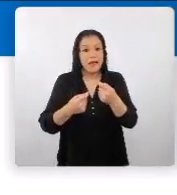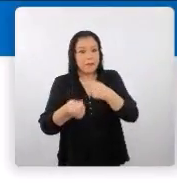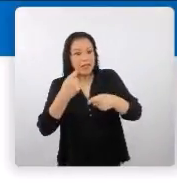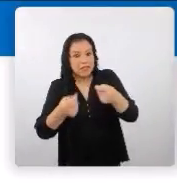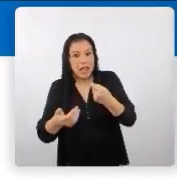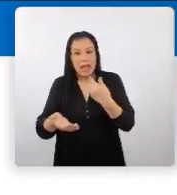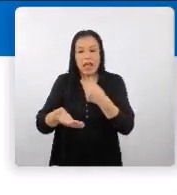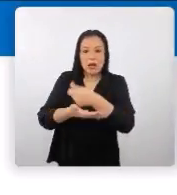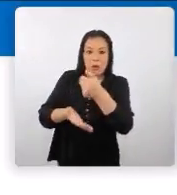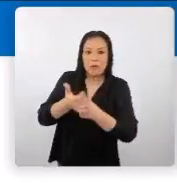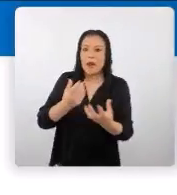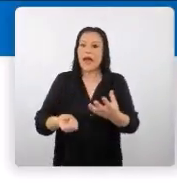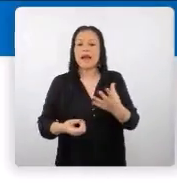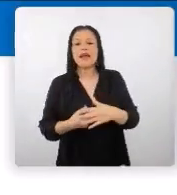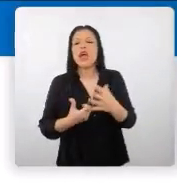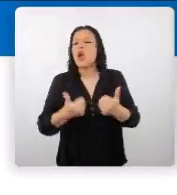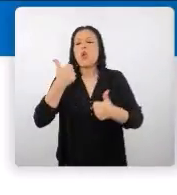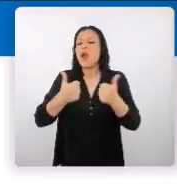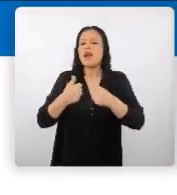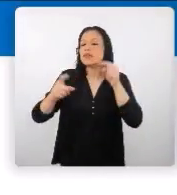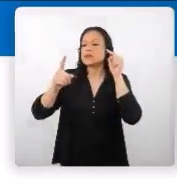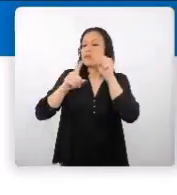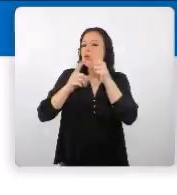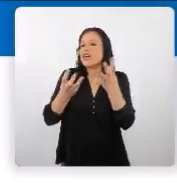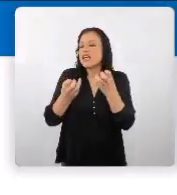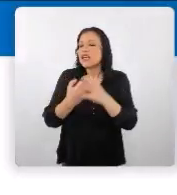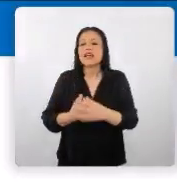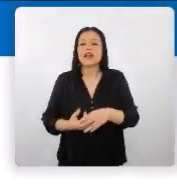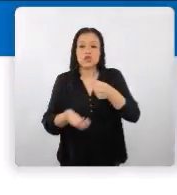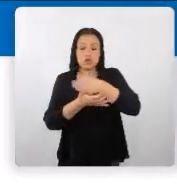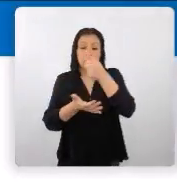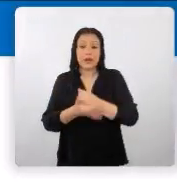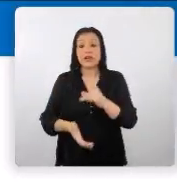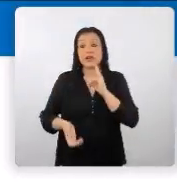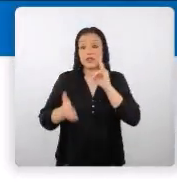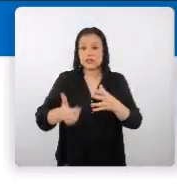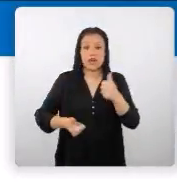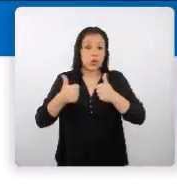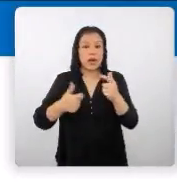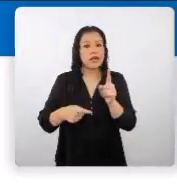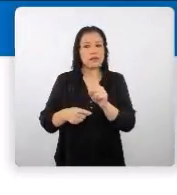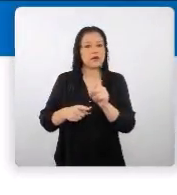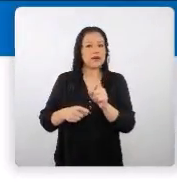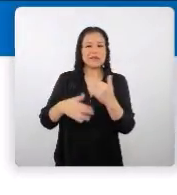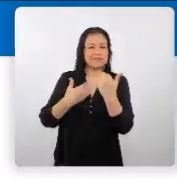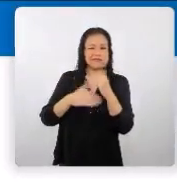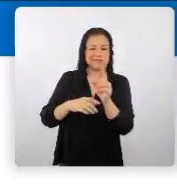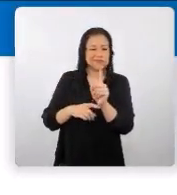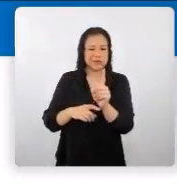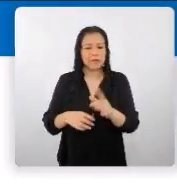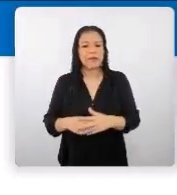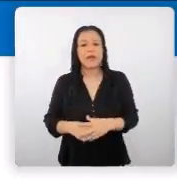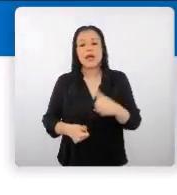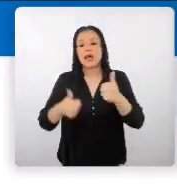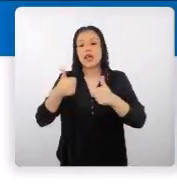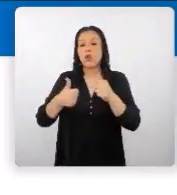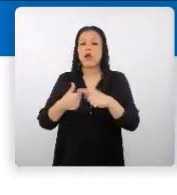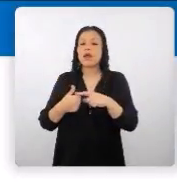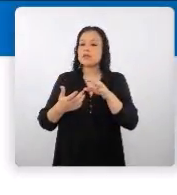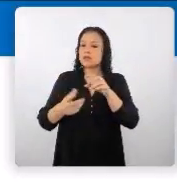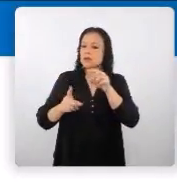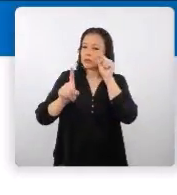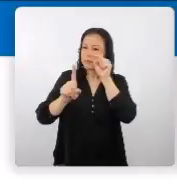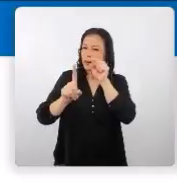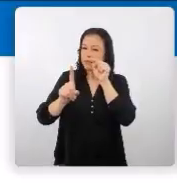buscan los compradores estadounidenses y qué es lo que uno debe de evitar? También, ¿cuáles son los puntos más